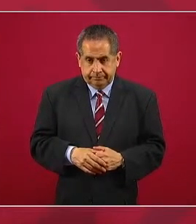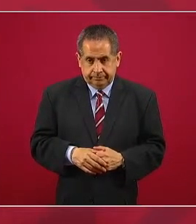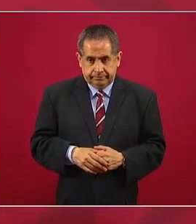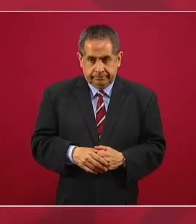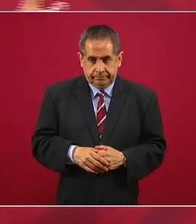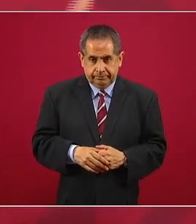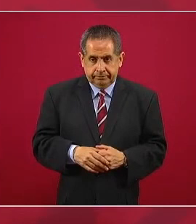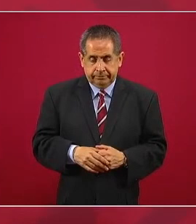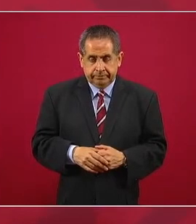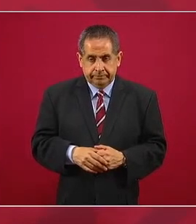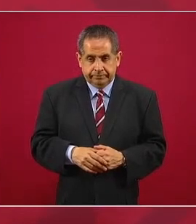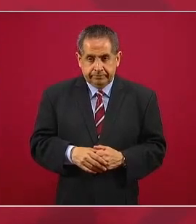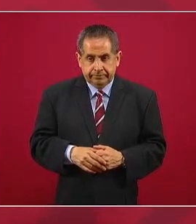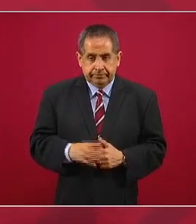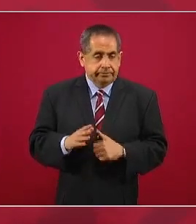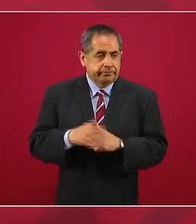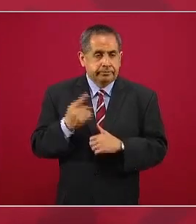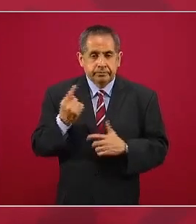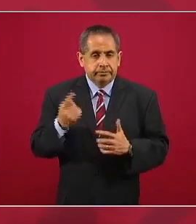¿Por qué